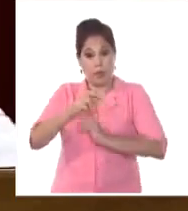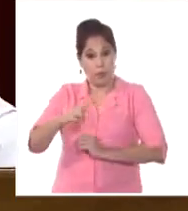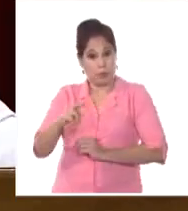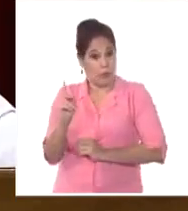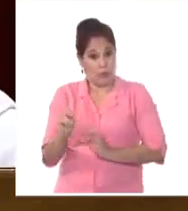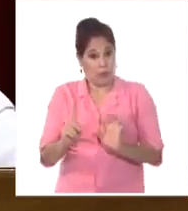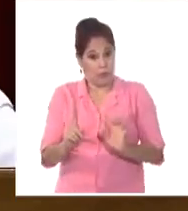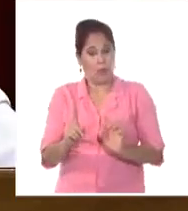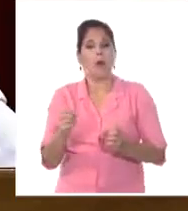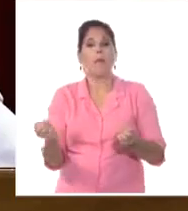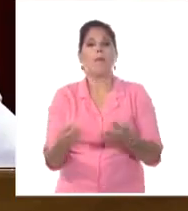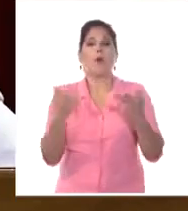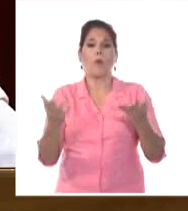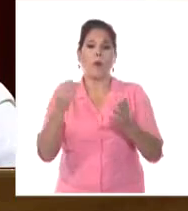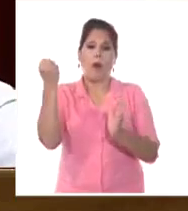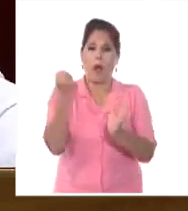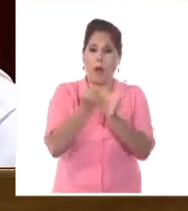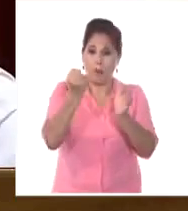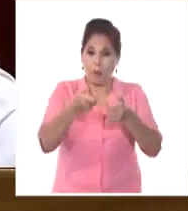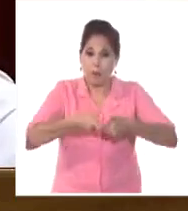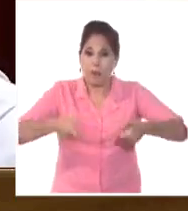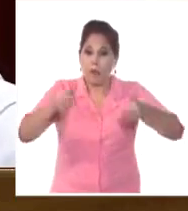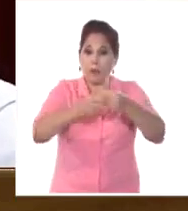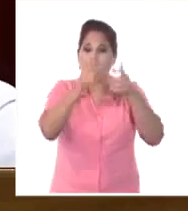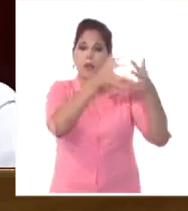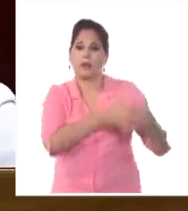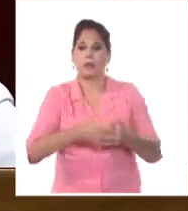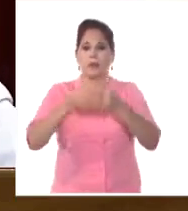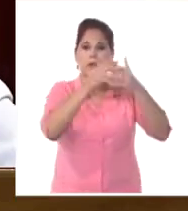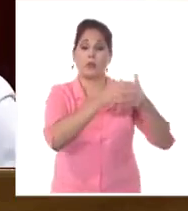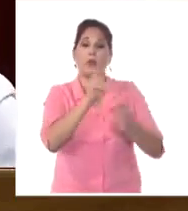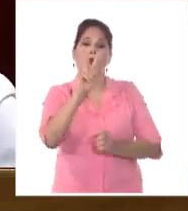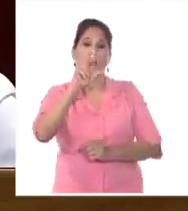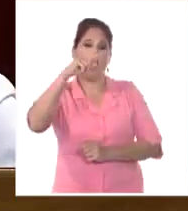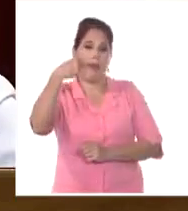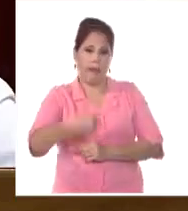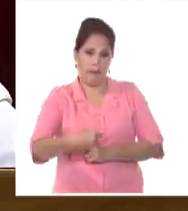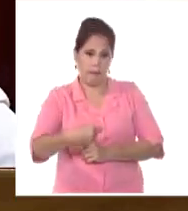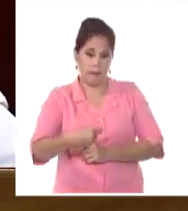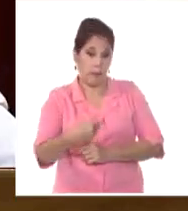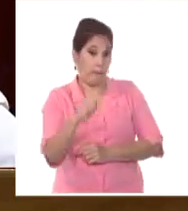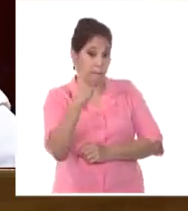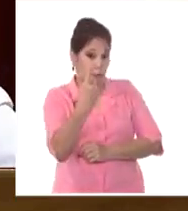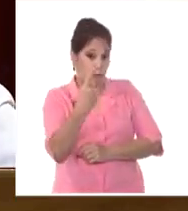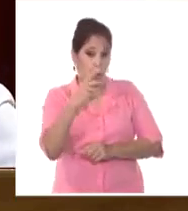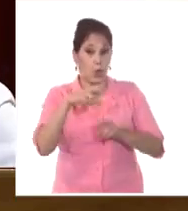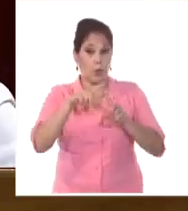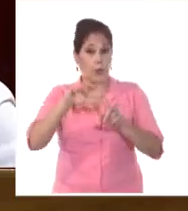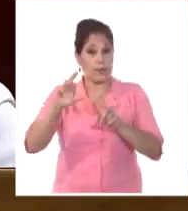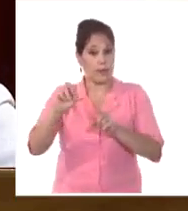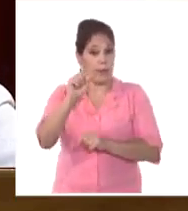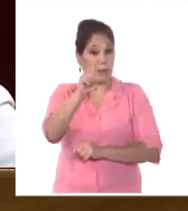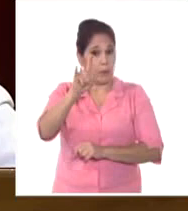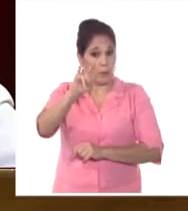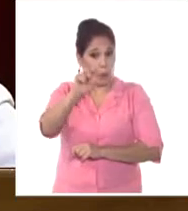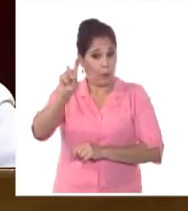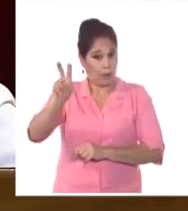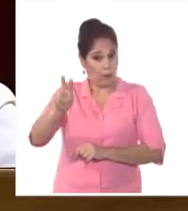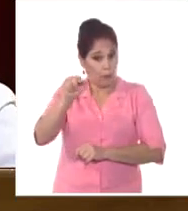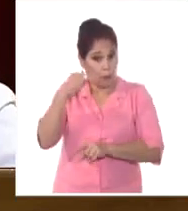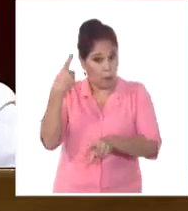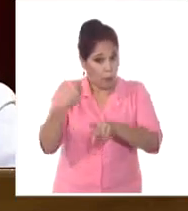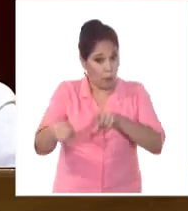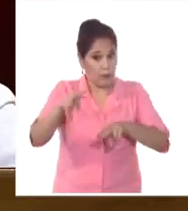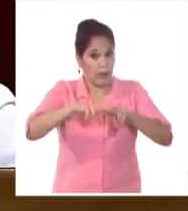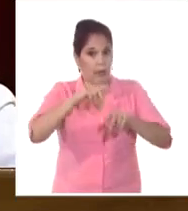se promovieron y aprobaron en el Congreso de Estados Unidos 2 leyes. la Torricelli en 1992 y la